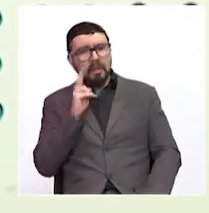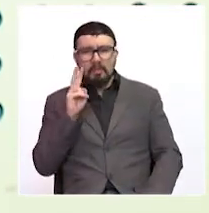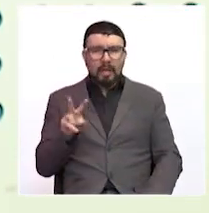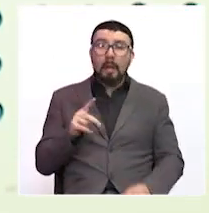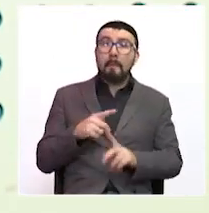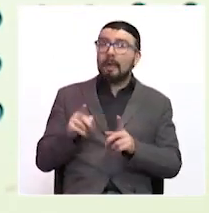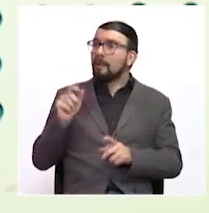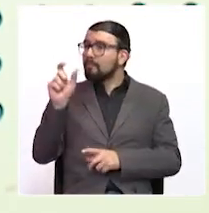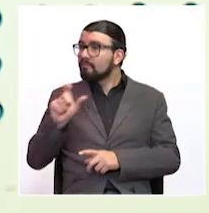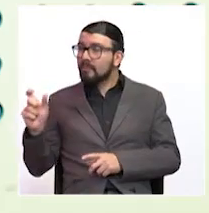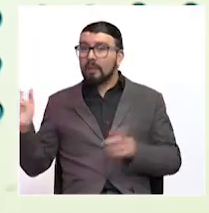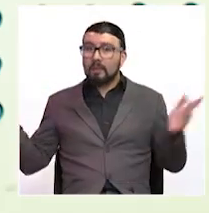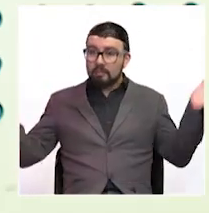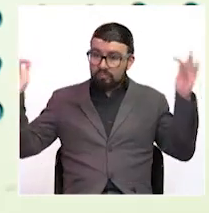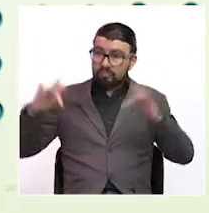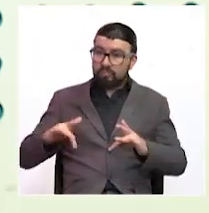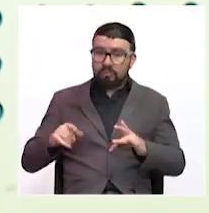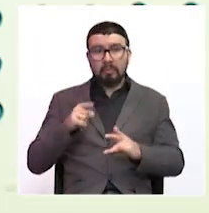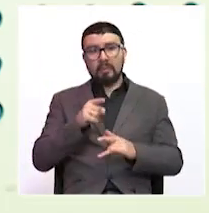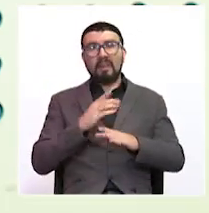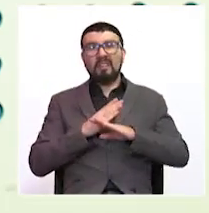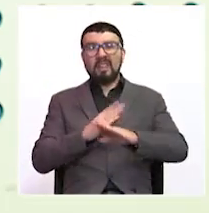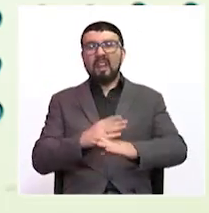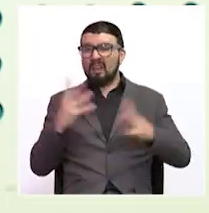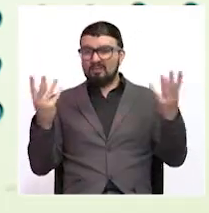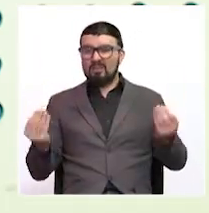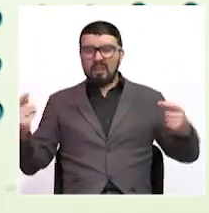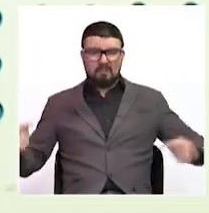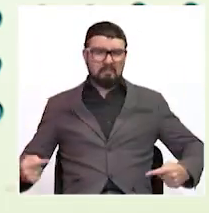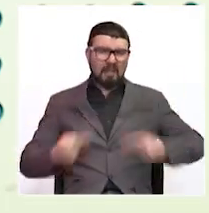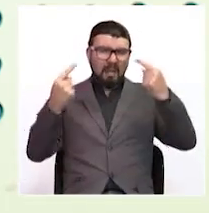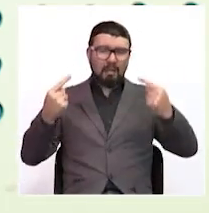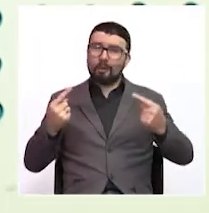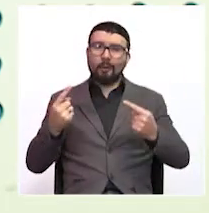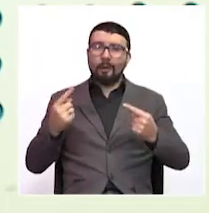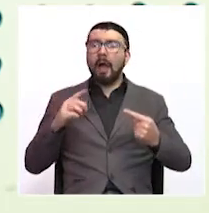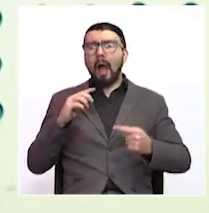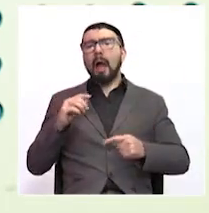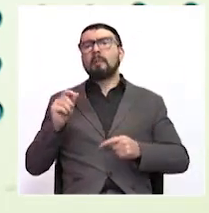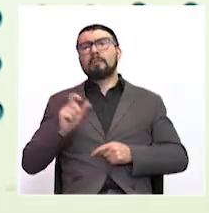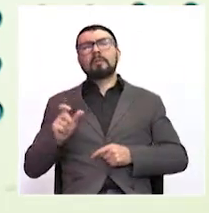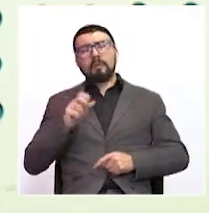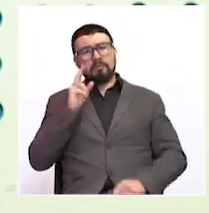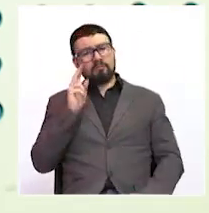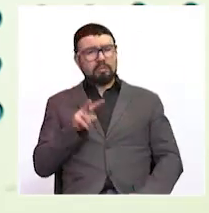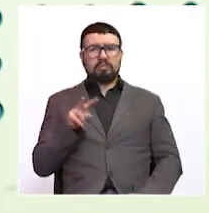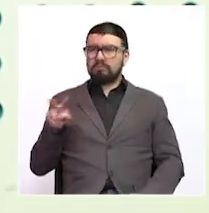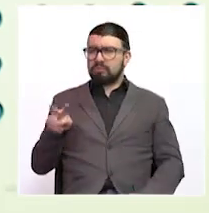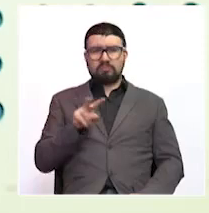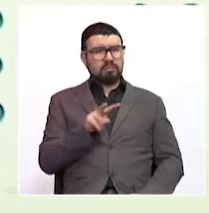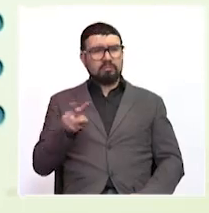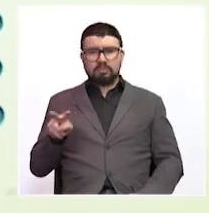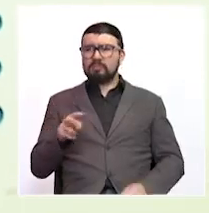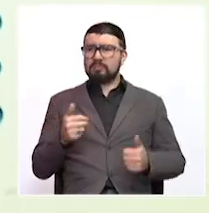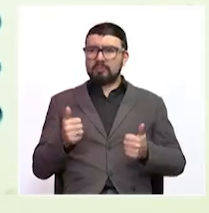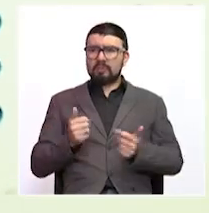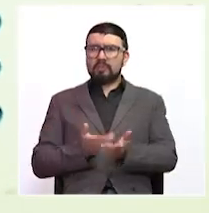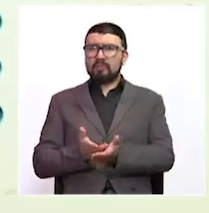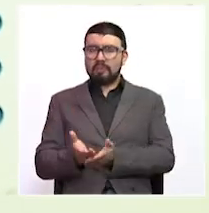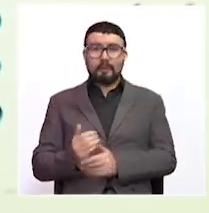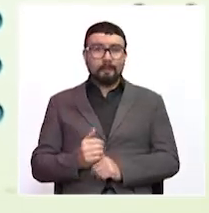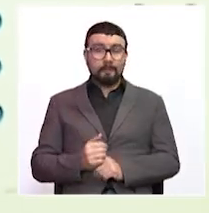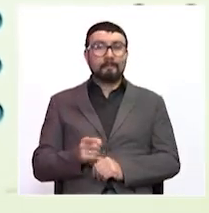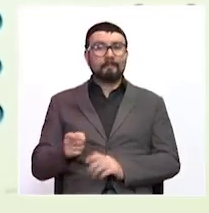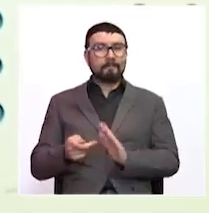evitaba que estos dos poderes llegaran a la agresión o interrumpiera en el diálogo entonces cuando se